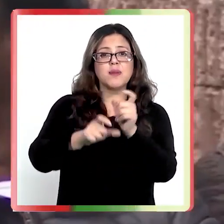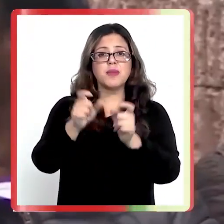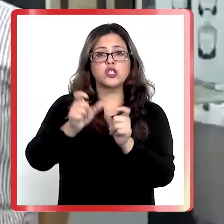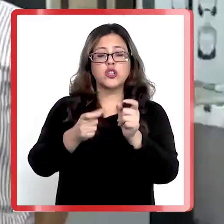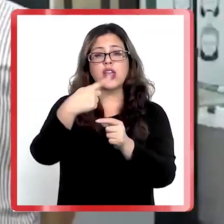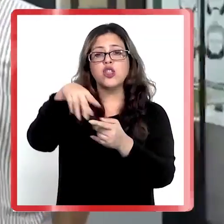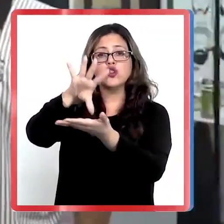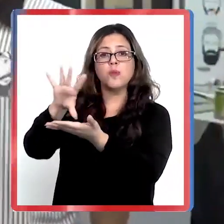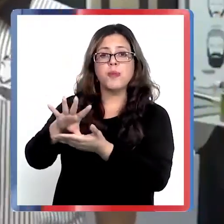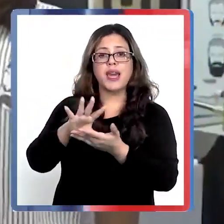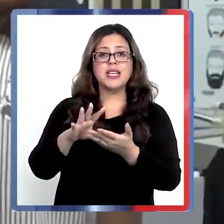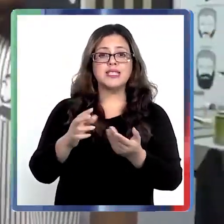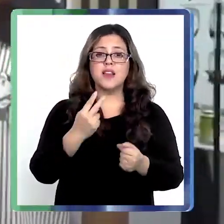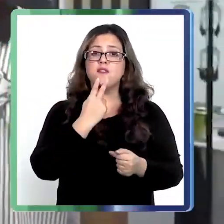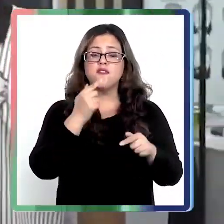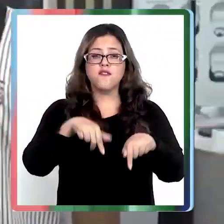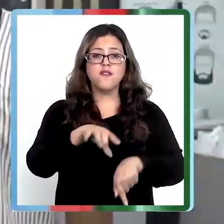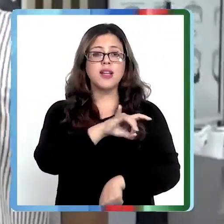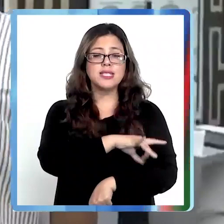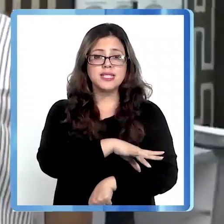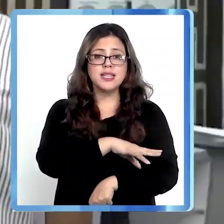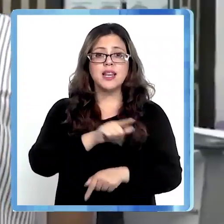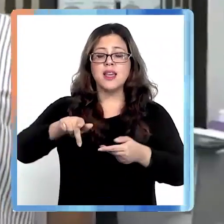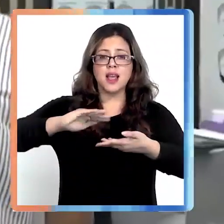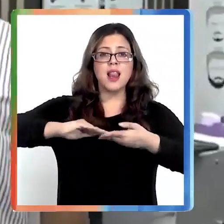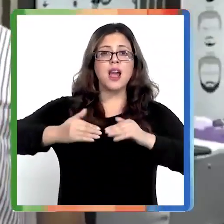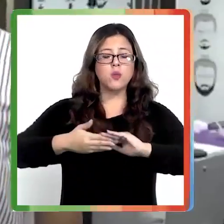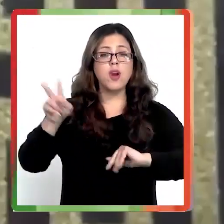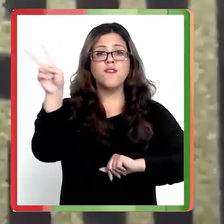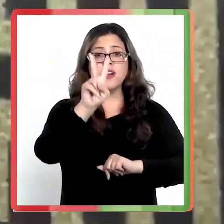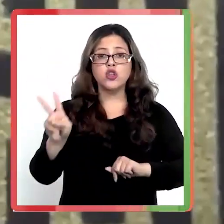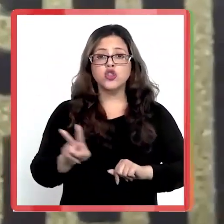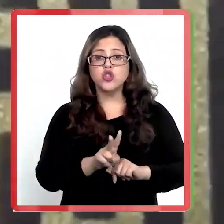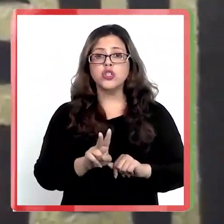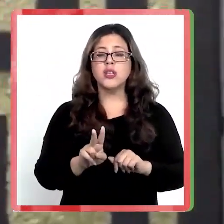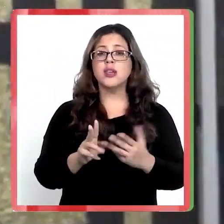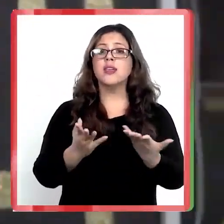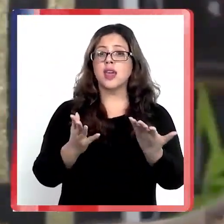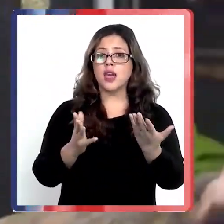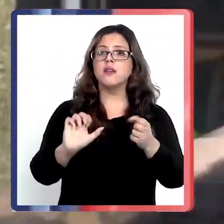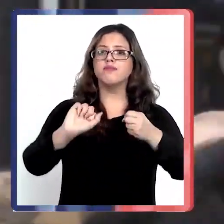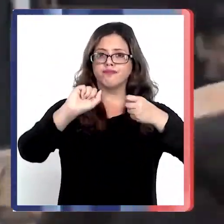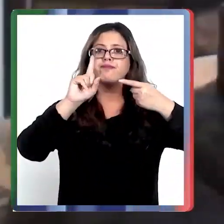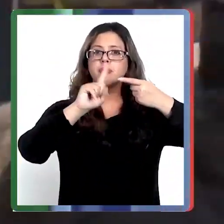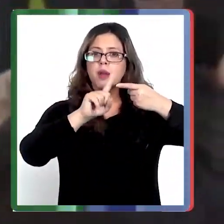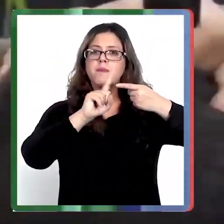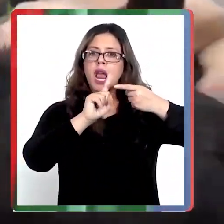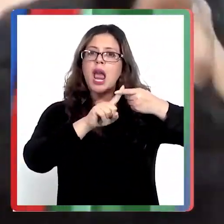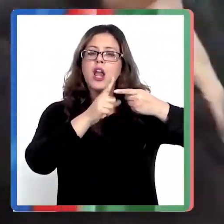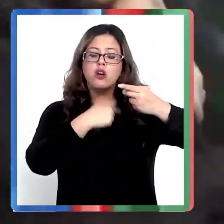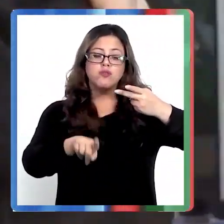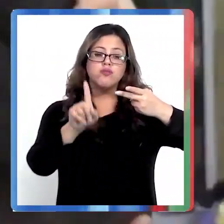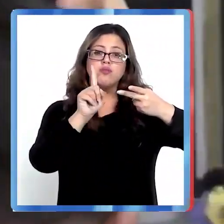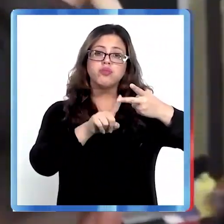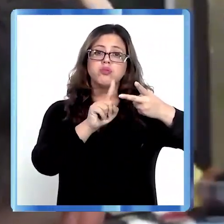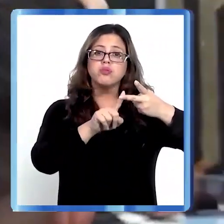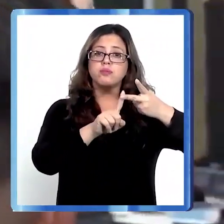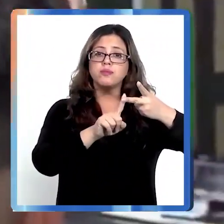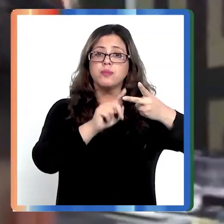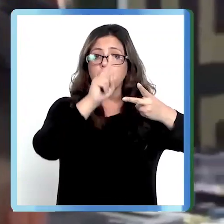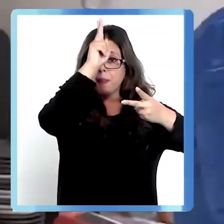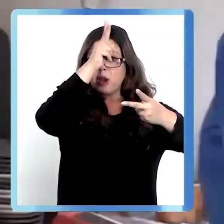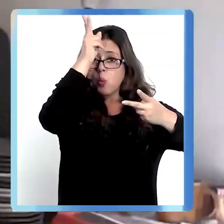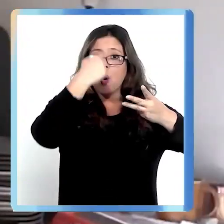1.736.917 personas extranjeras viven en Chile. La comunidad venezolana es la que lidera esta proporción, seguida por